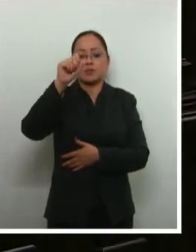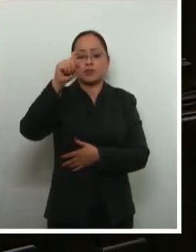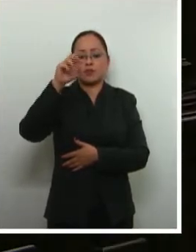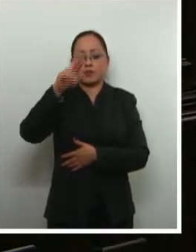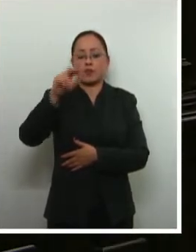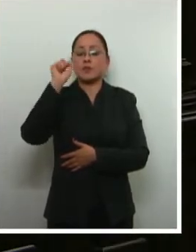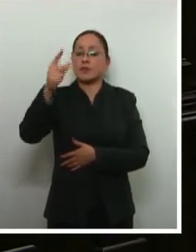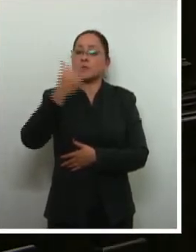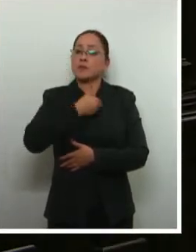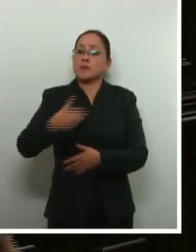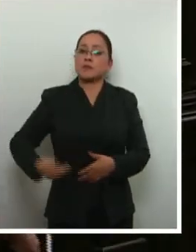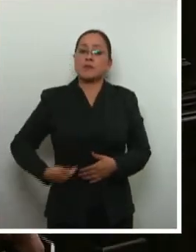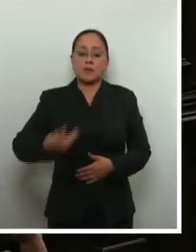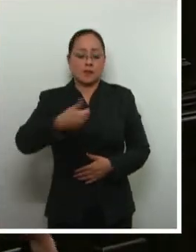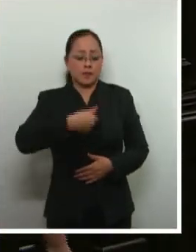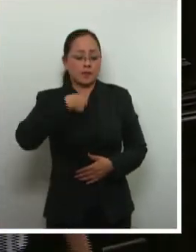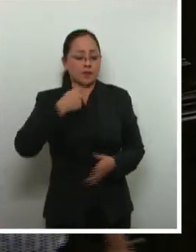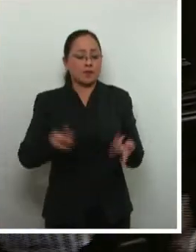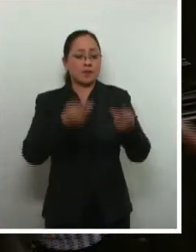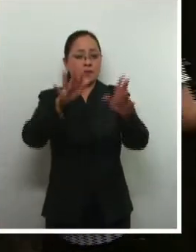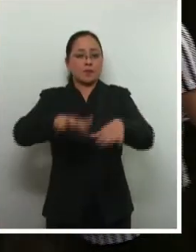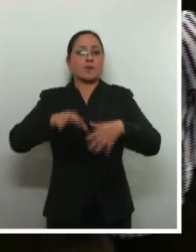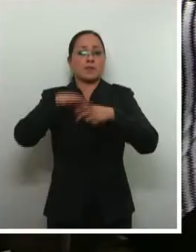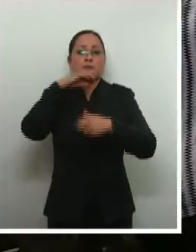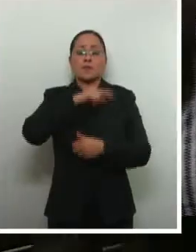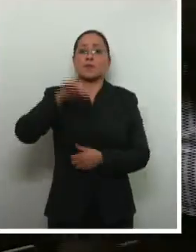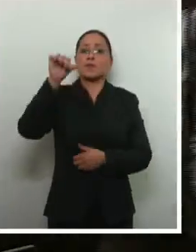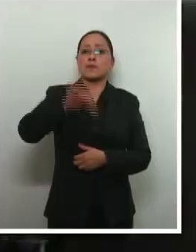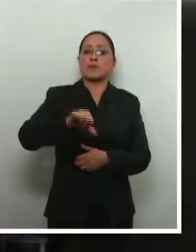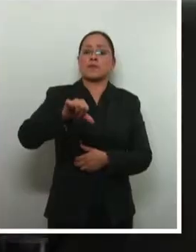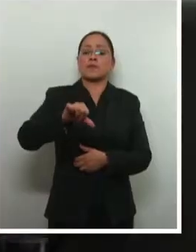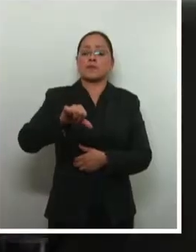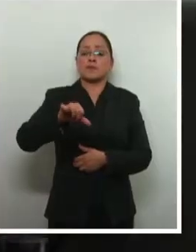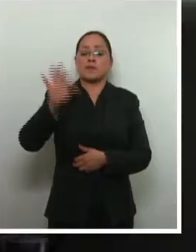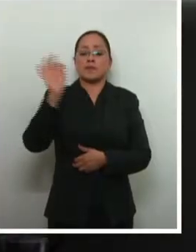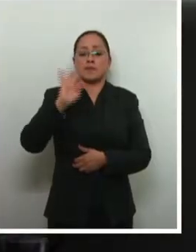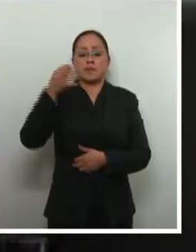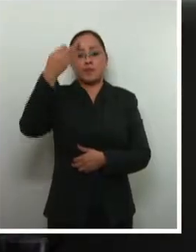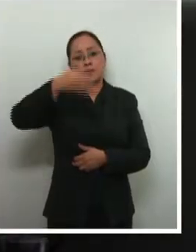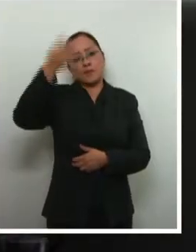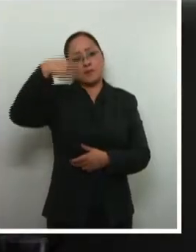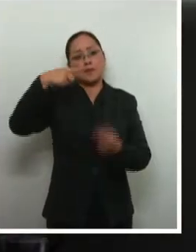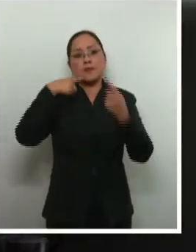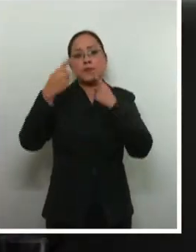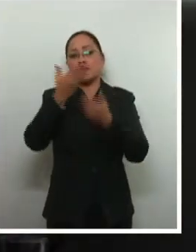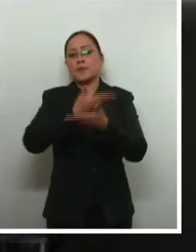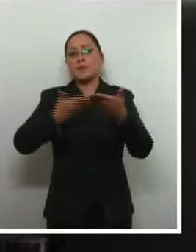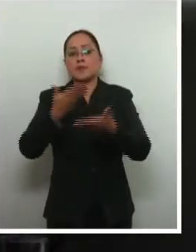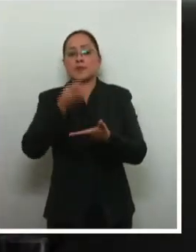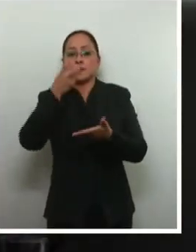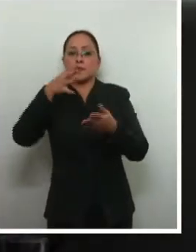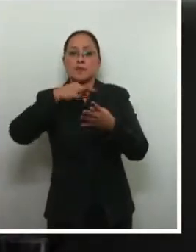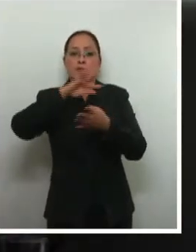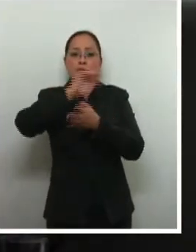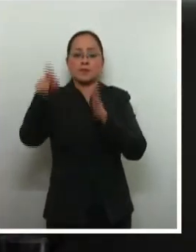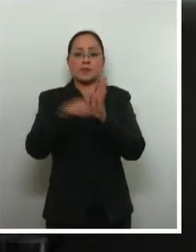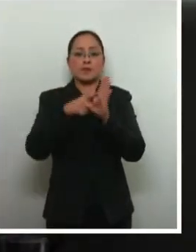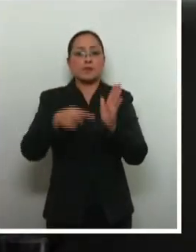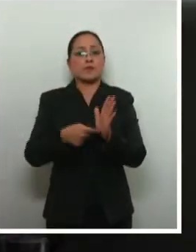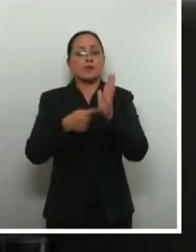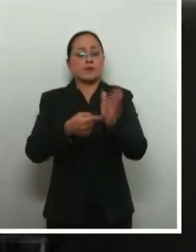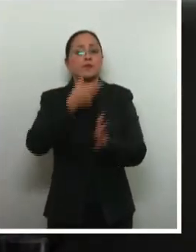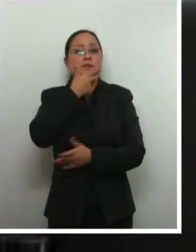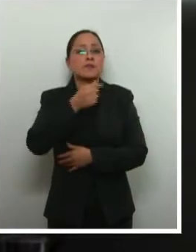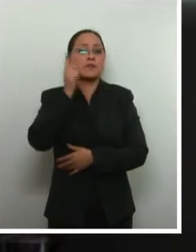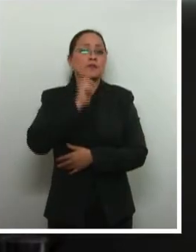Por instrucciones de la Presidencia, en votación económica se consulta a la Asamblea si se admite a discusión la reserva presentada.